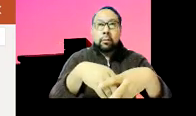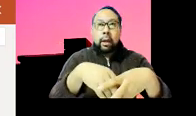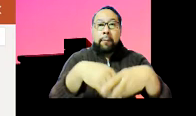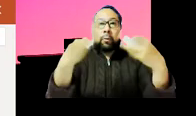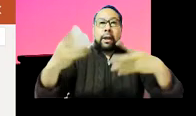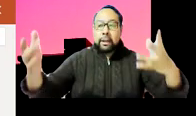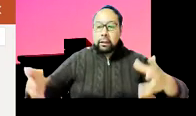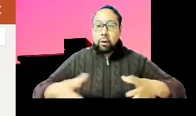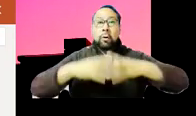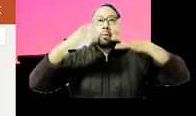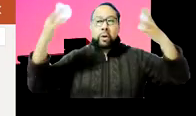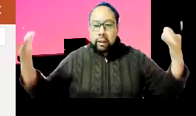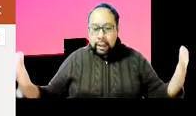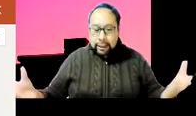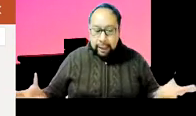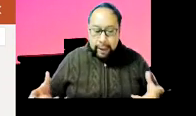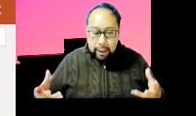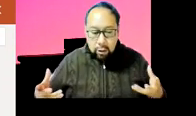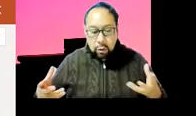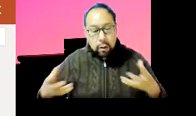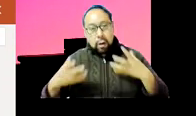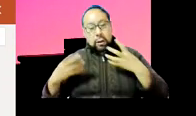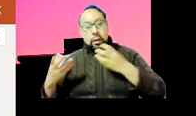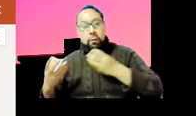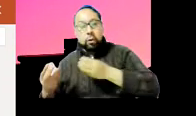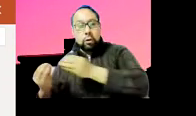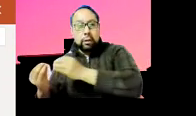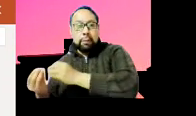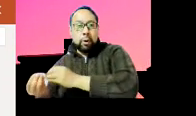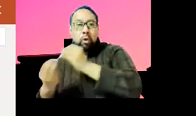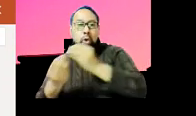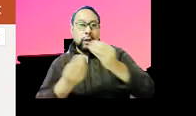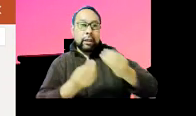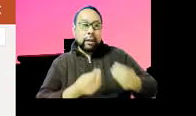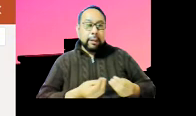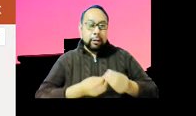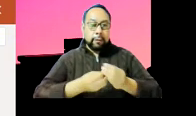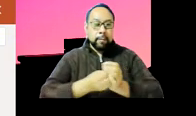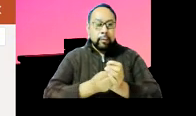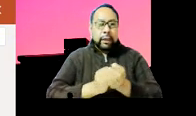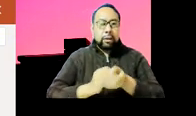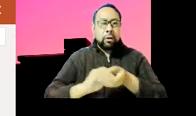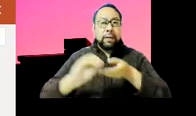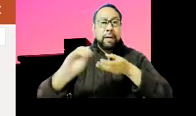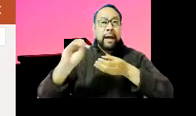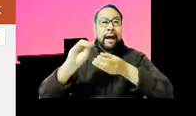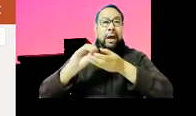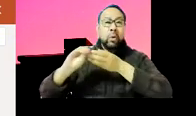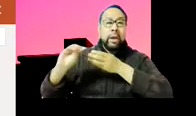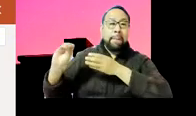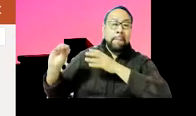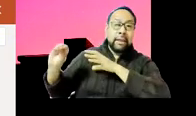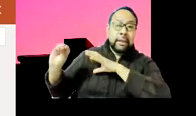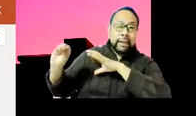exaltando abruptamente o muy exagerando los atributos del producto o del servicio. Y esto nos llevaba